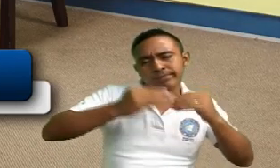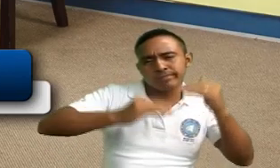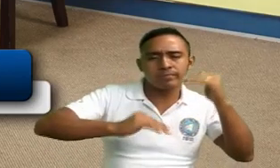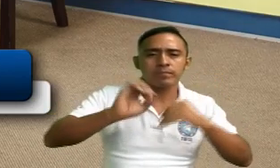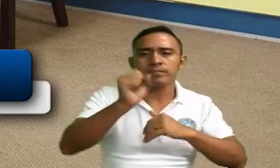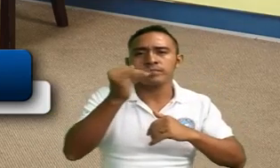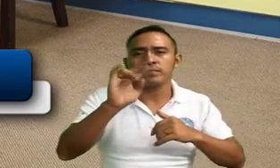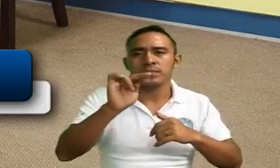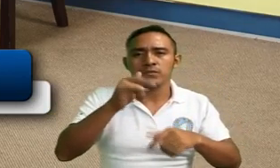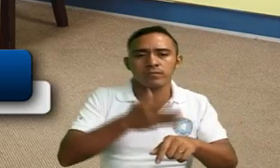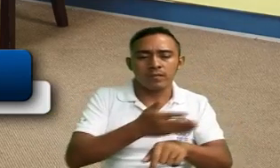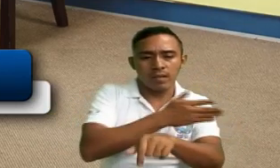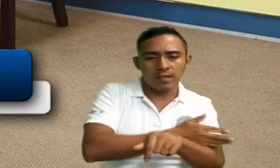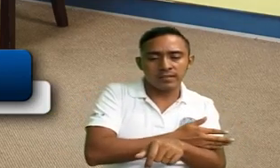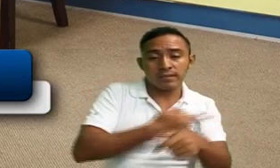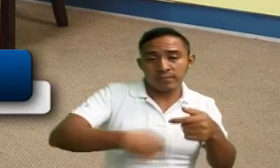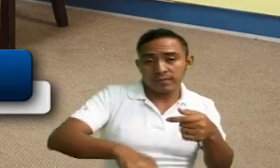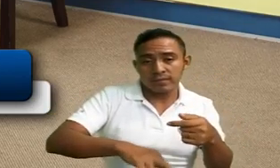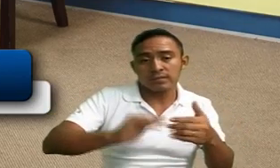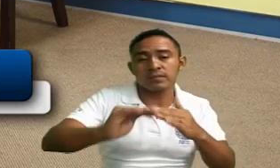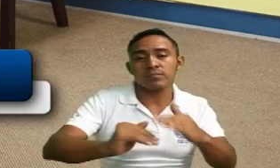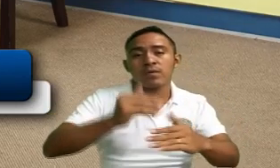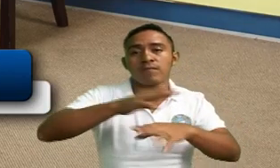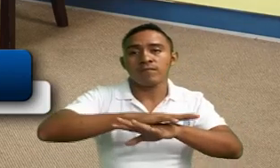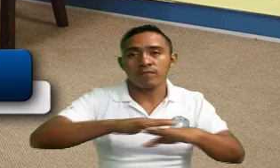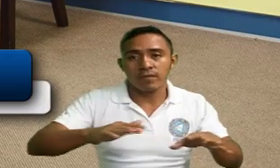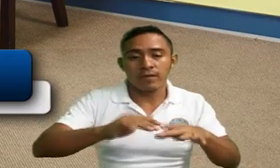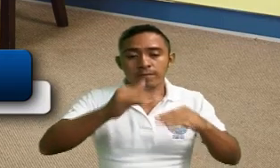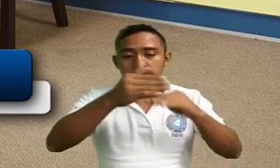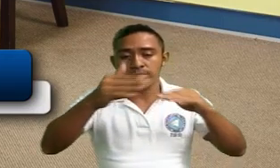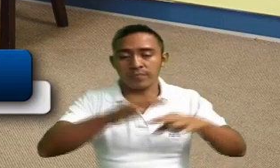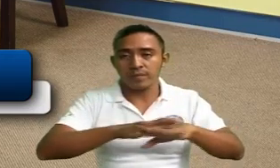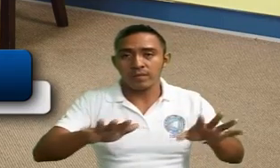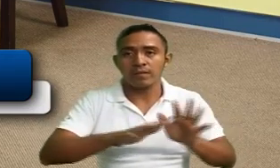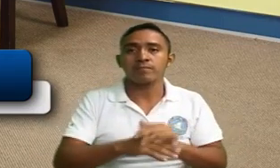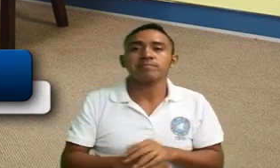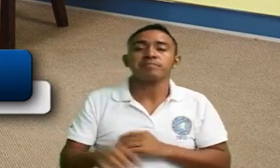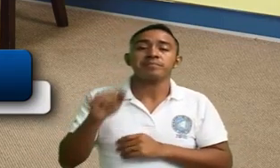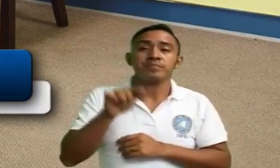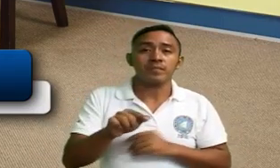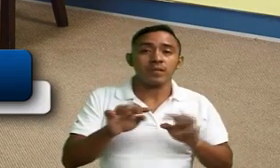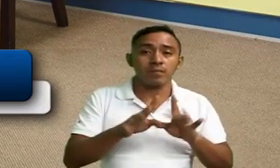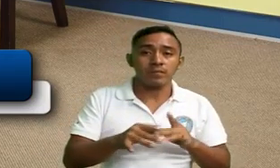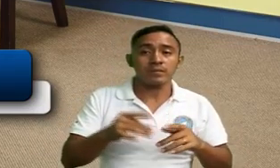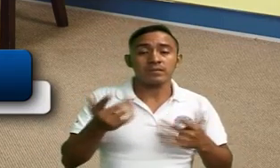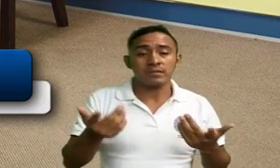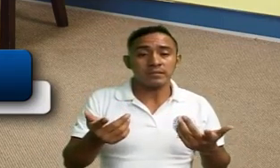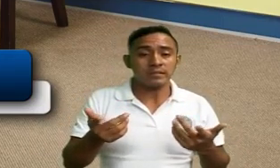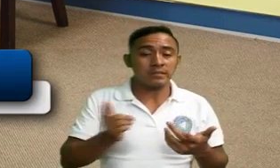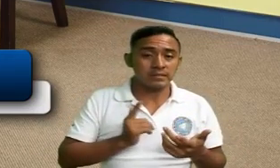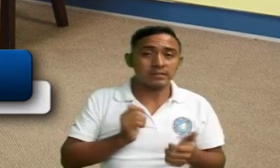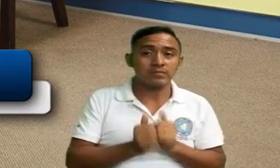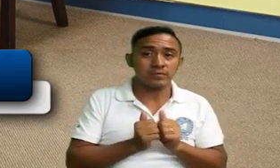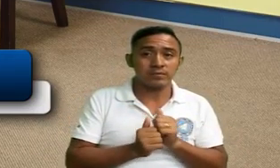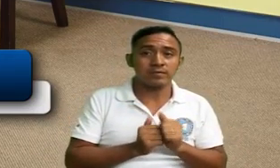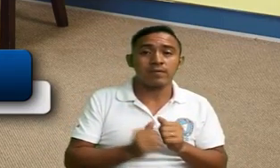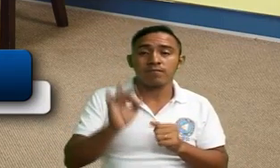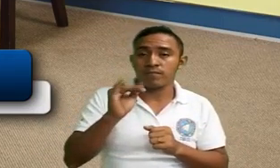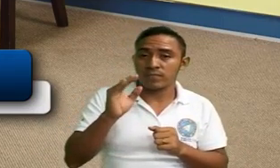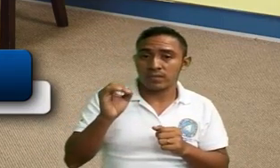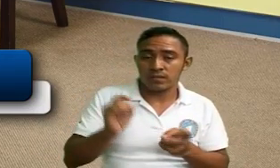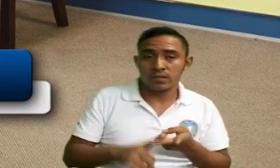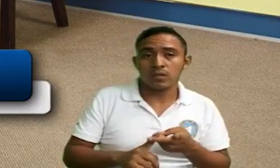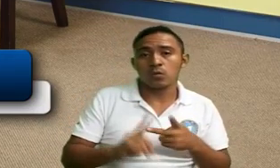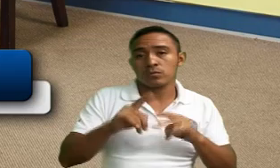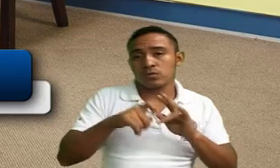cuándo termina. Entonces, hablábamos de los criterios al inicio y decíamos que es la paciente que tiene síntomas que pueden ser físicos, que pueden